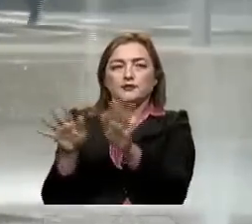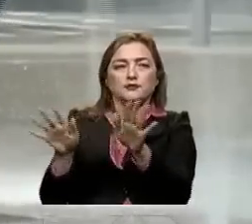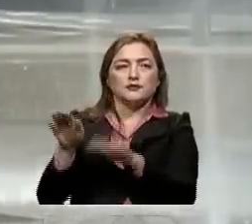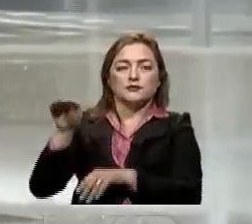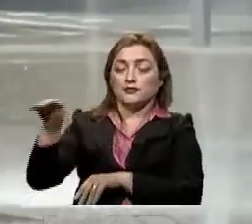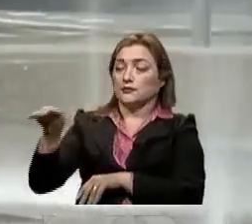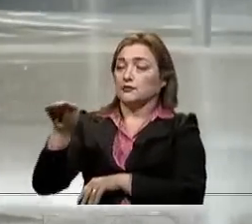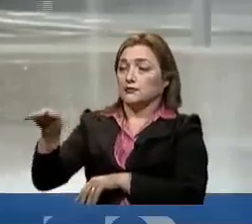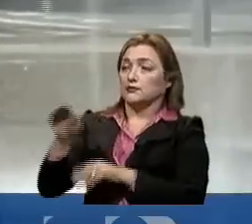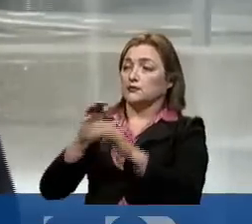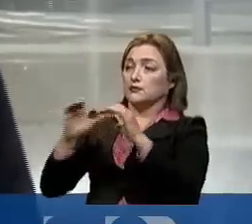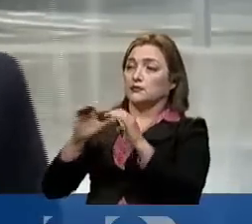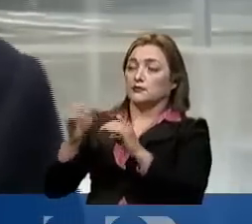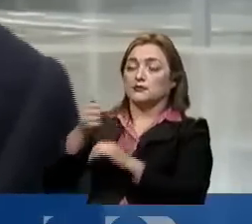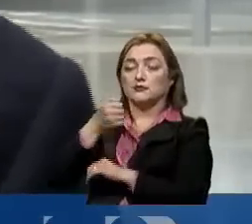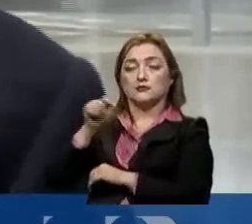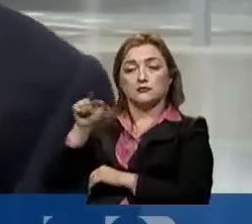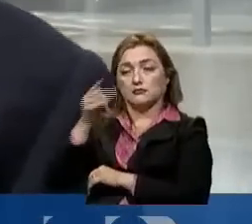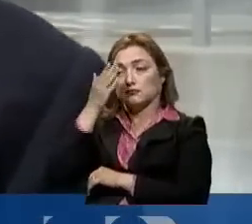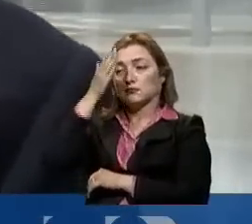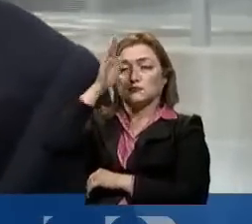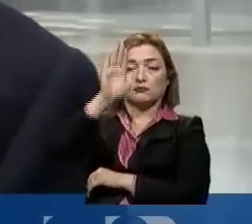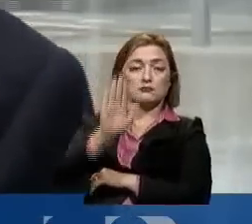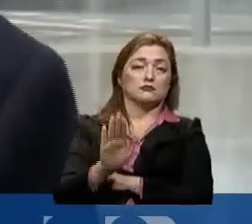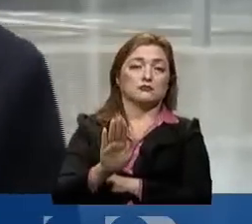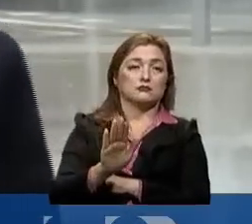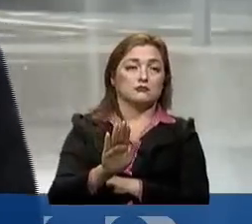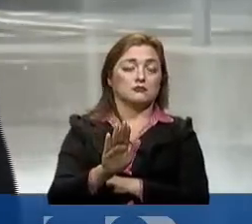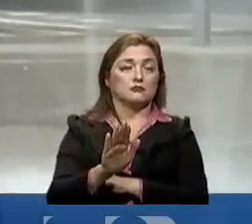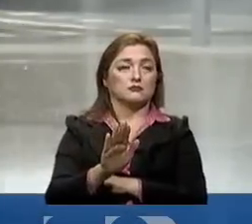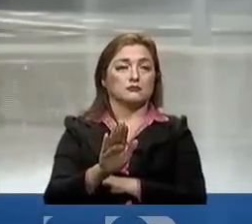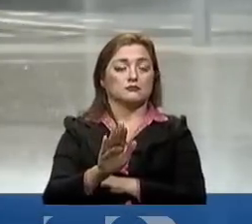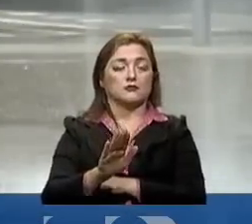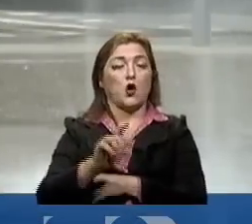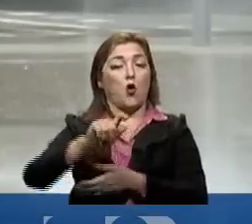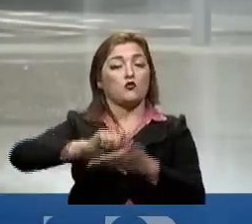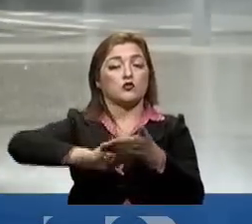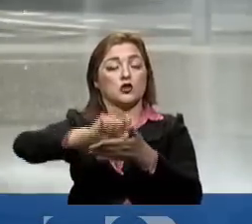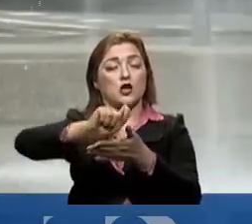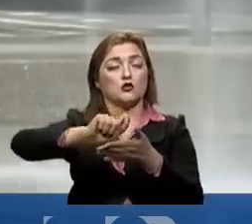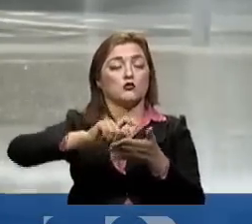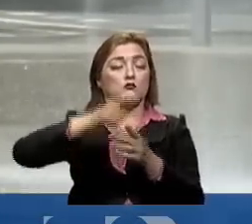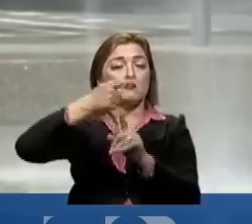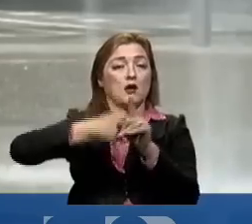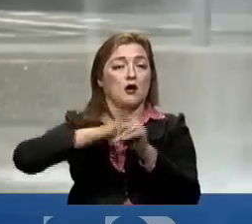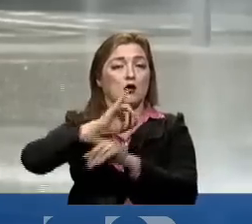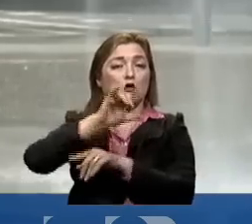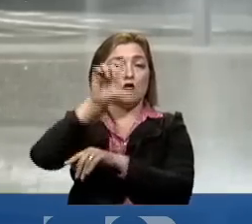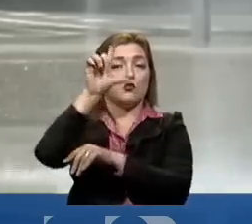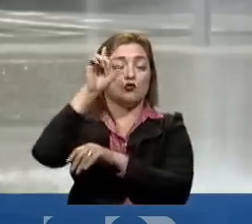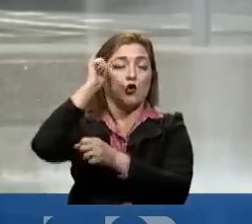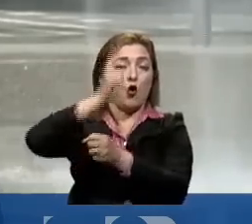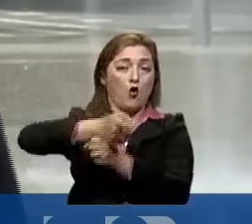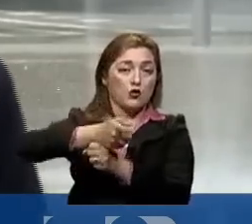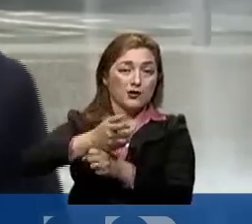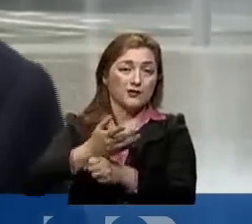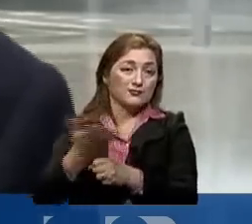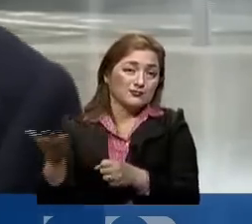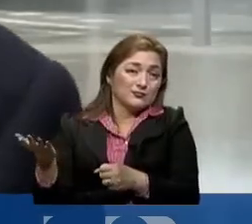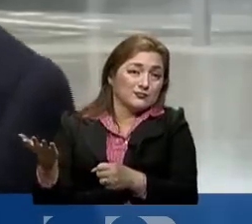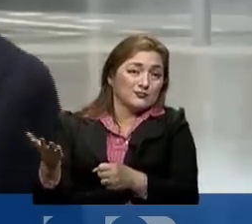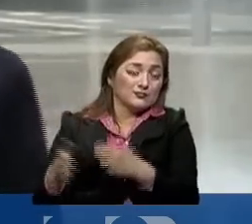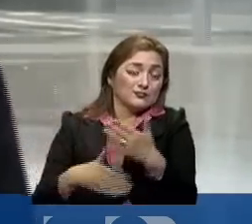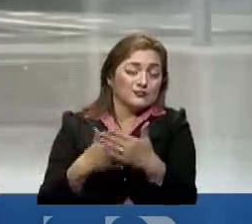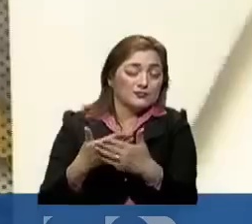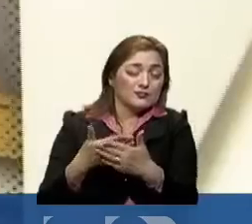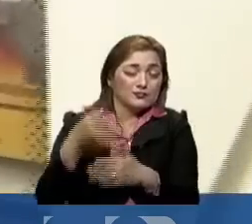pueden conversar con ustedes, tiene que haberse tomado las acciones, como le vuelvo a repetir, desde julio hay una disposición de la alcaldía para que se tomen